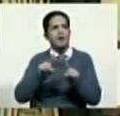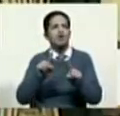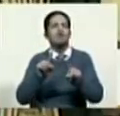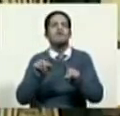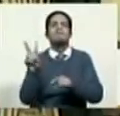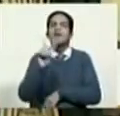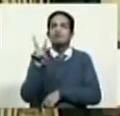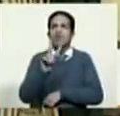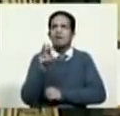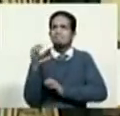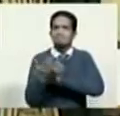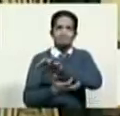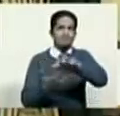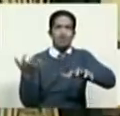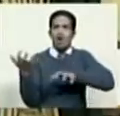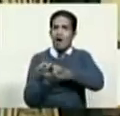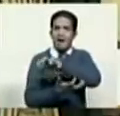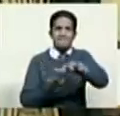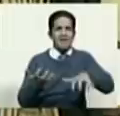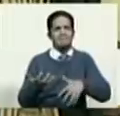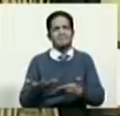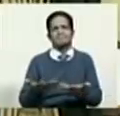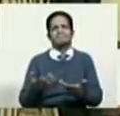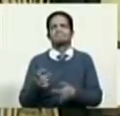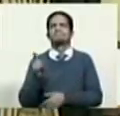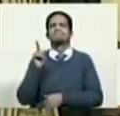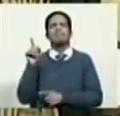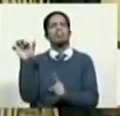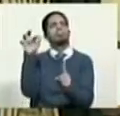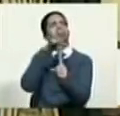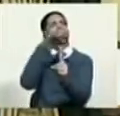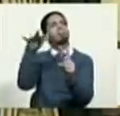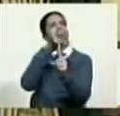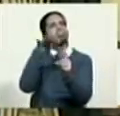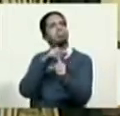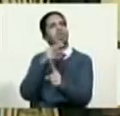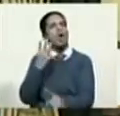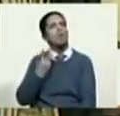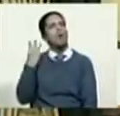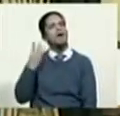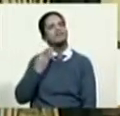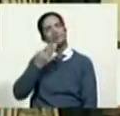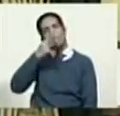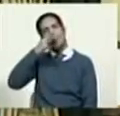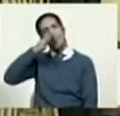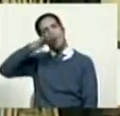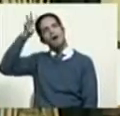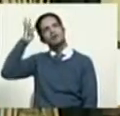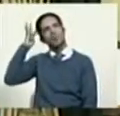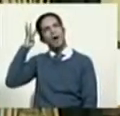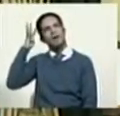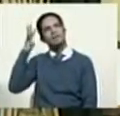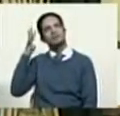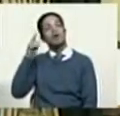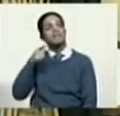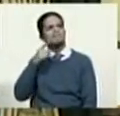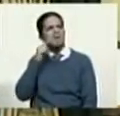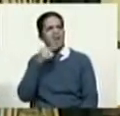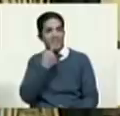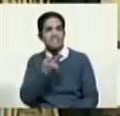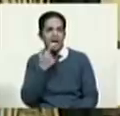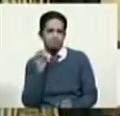crisis humanitaria fabricada desde Washington desde hace ya 4 años para intervenir a nuestro